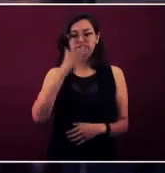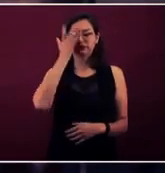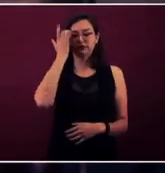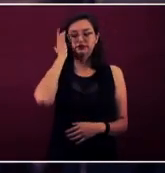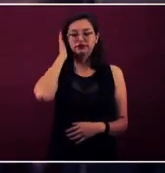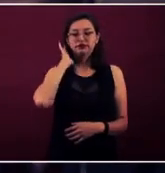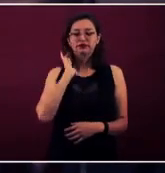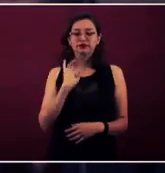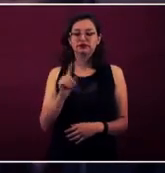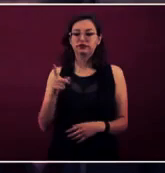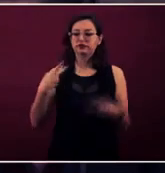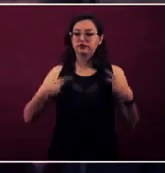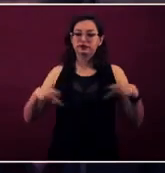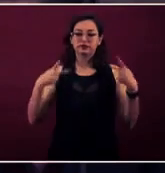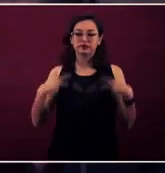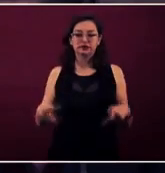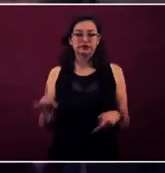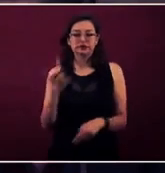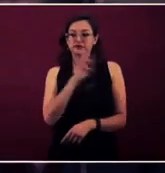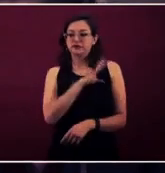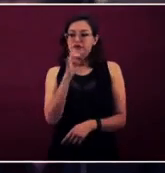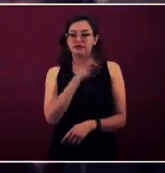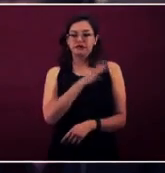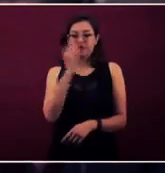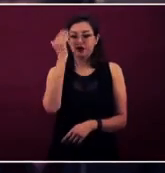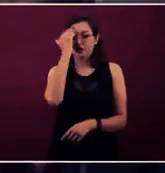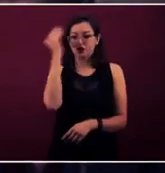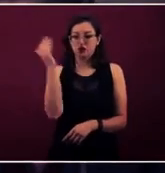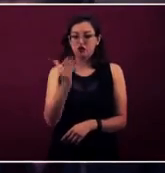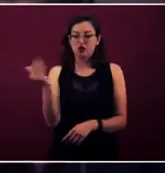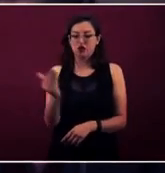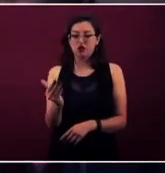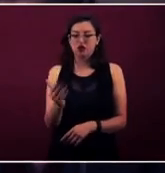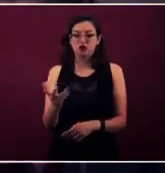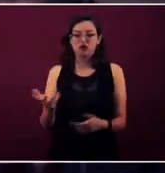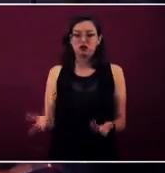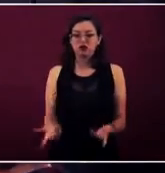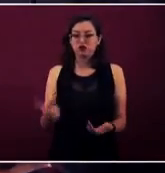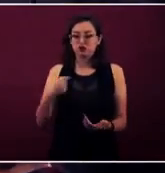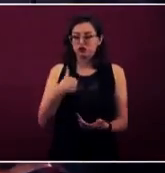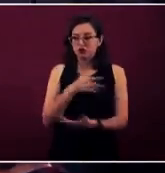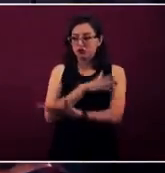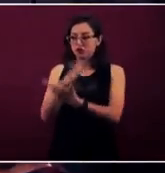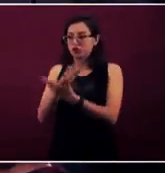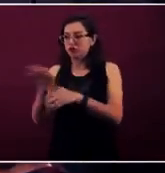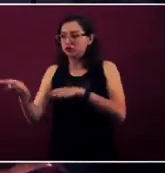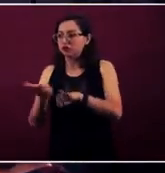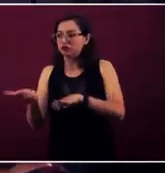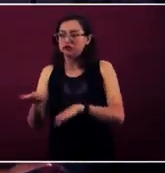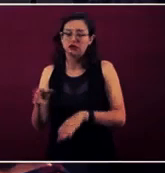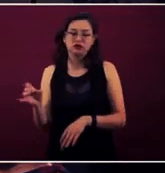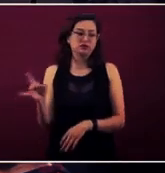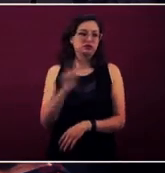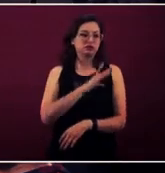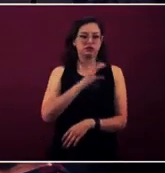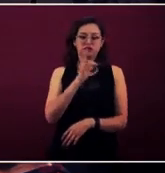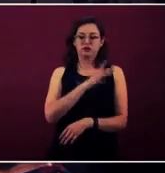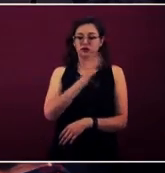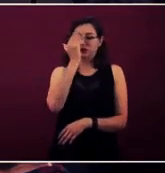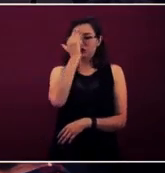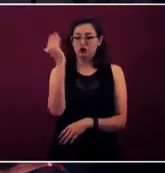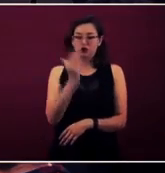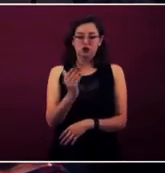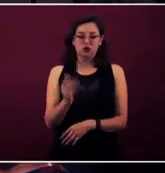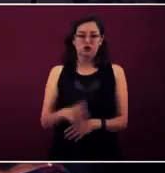es un terror tremendo y nunca he sentido tanto miedo para hacer el trabajo que en esa región. Pasando